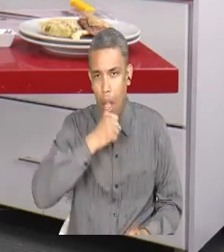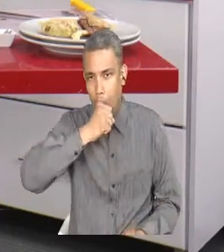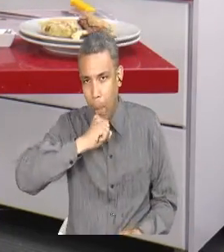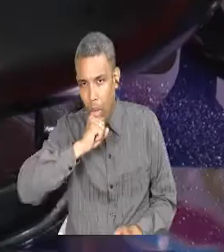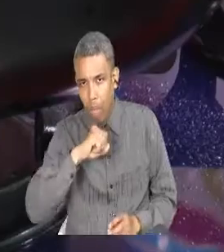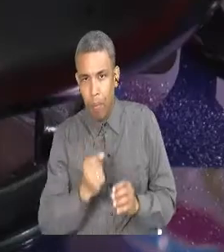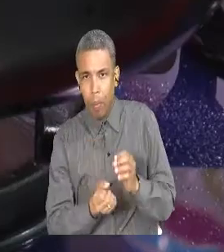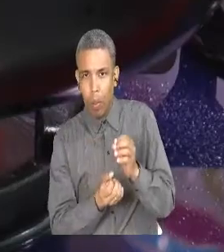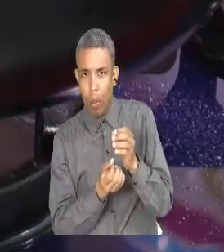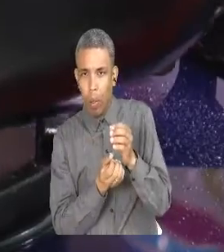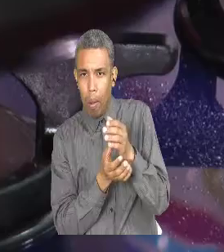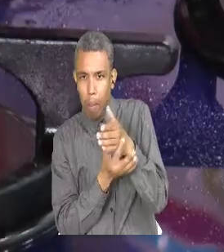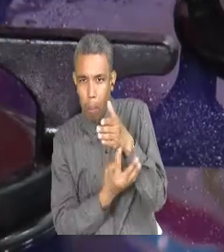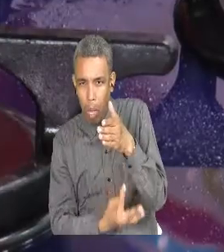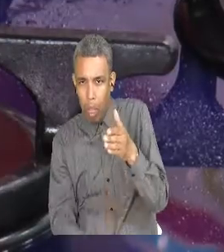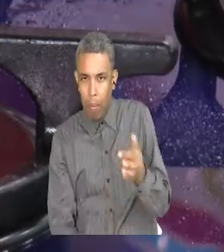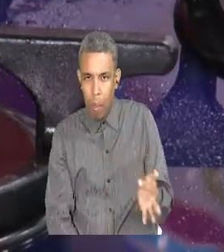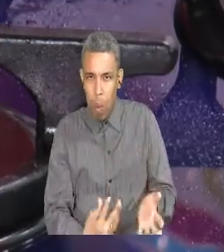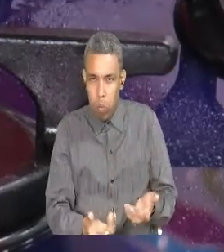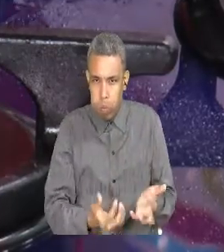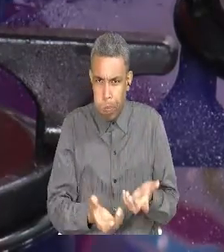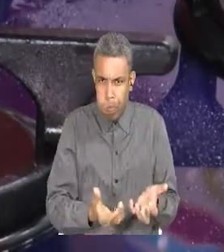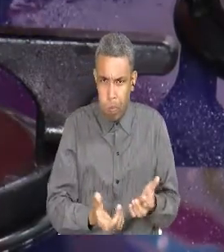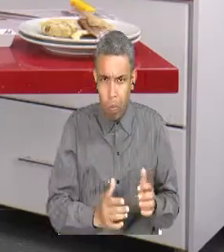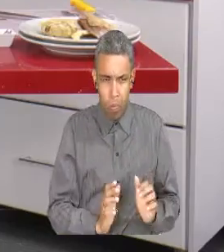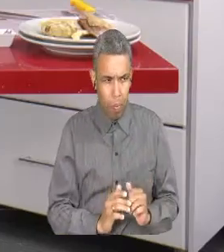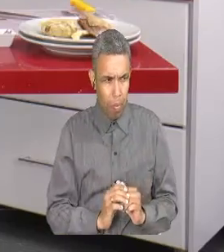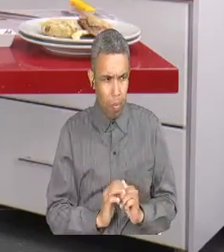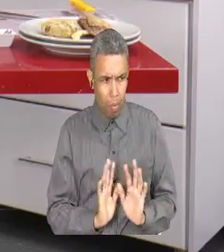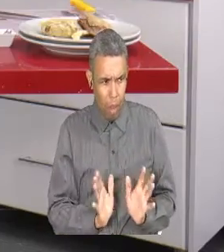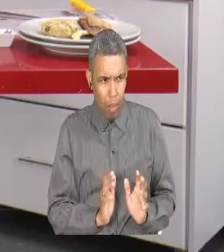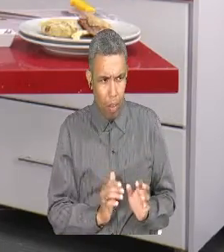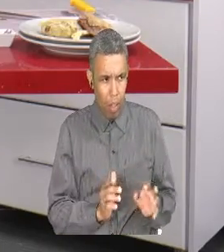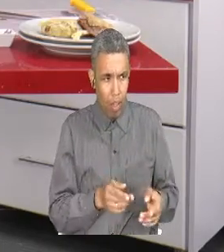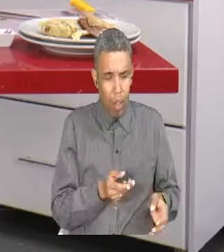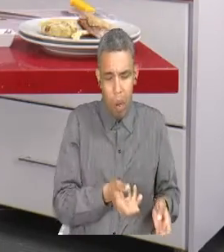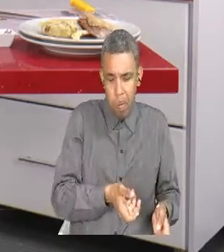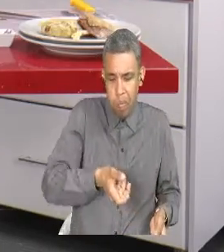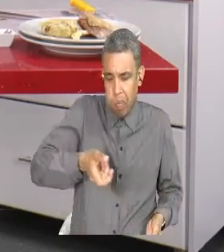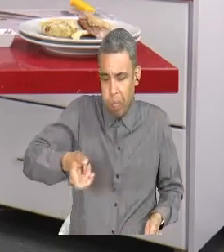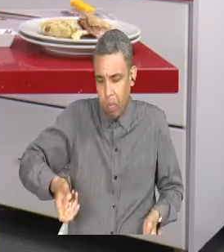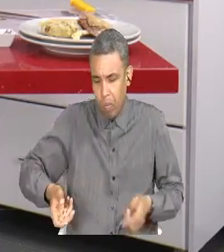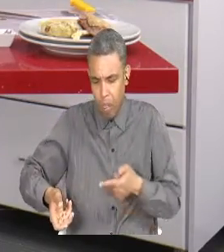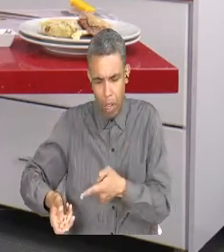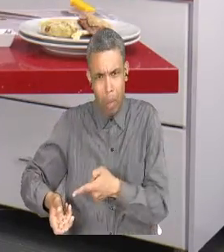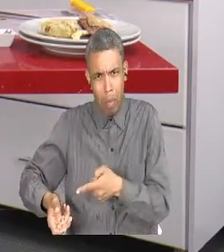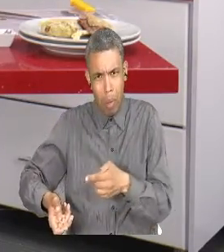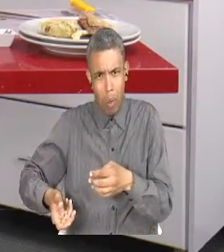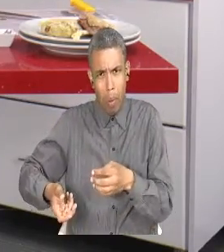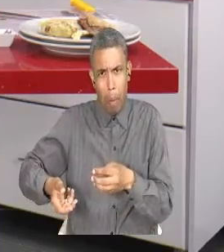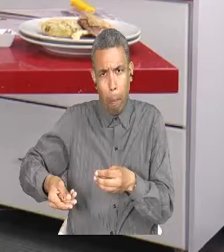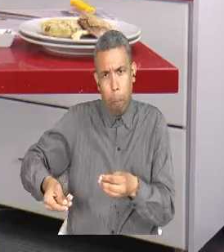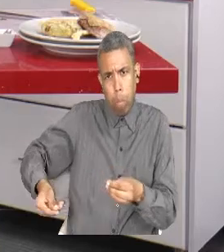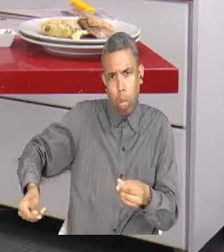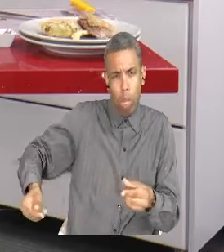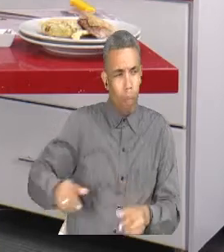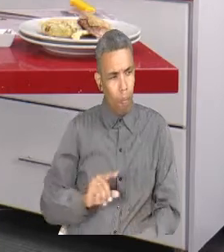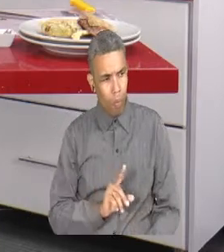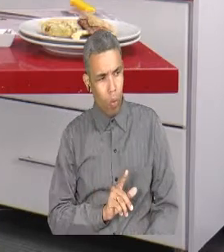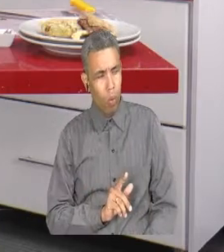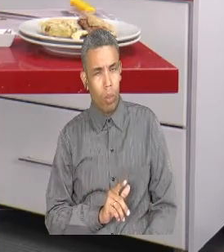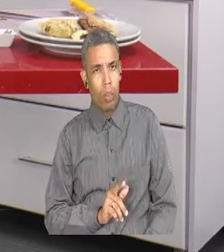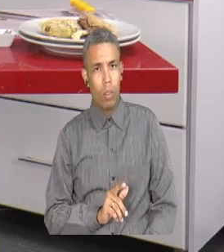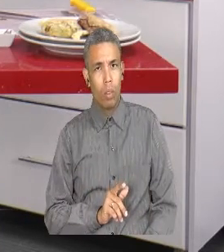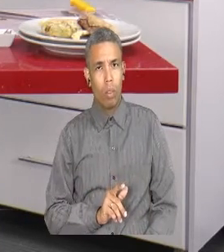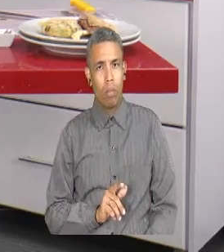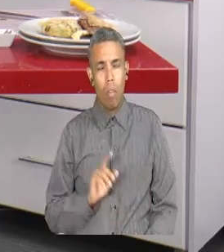la cobertura de la tempura un derretido, ¿no? Interno, que de hierbabuena,